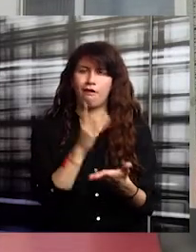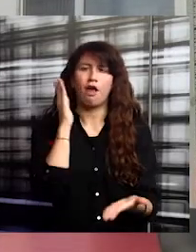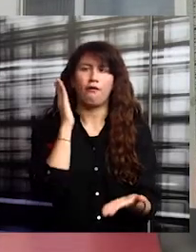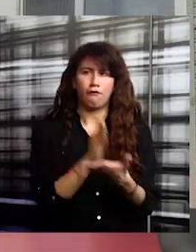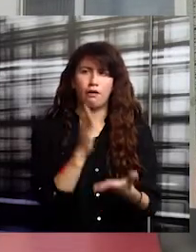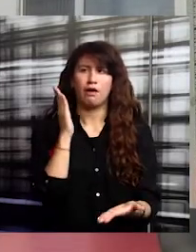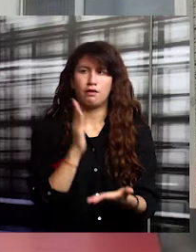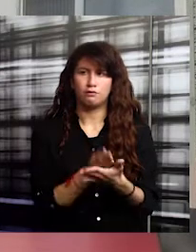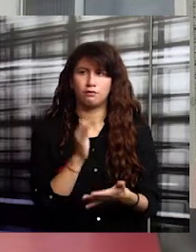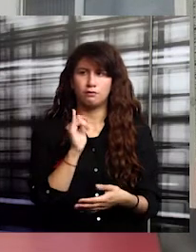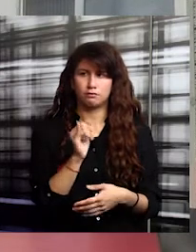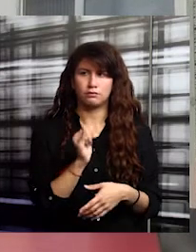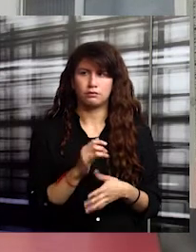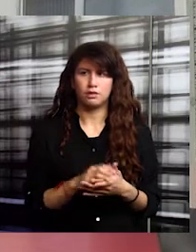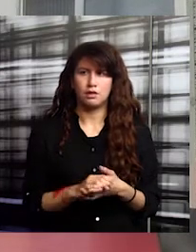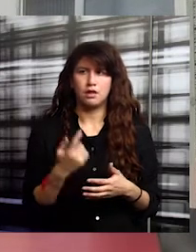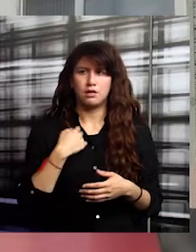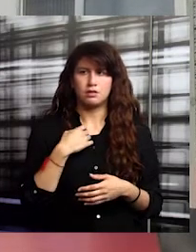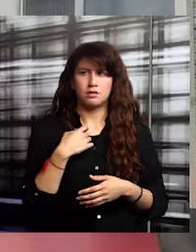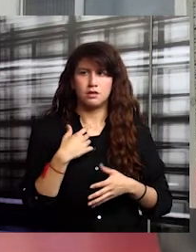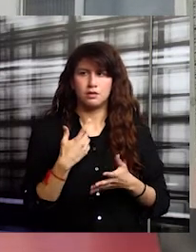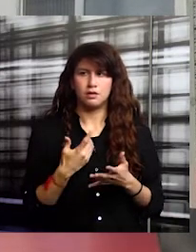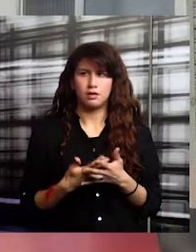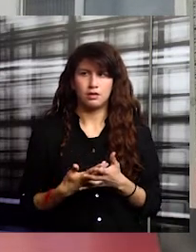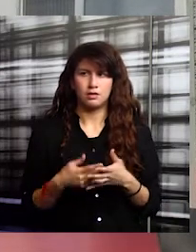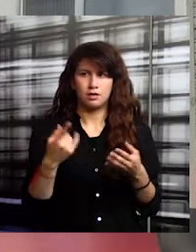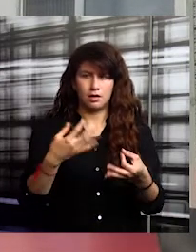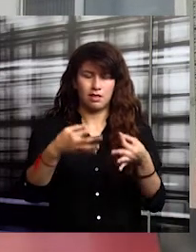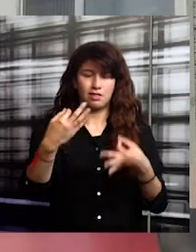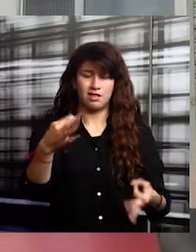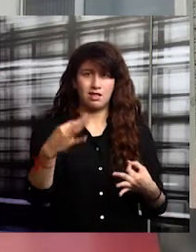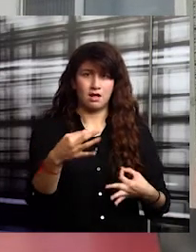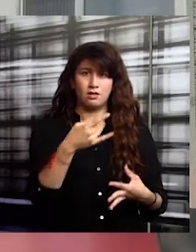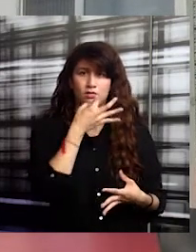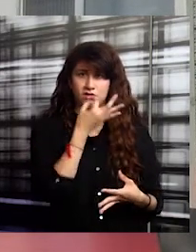acuerdo de hacer todas las modificaciones legales y constitucionales que sean